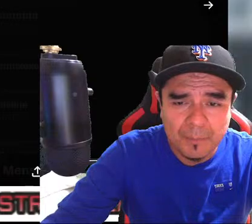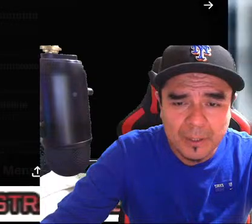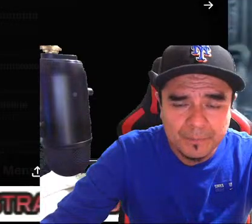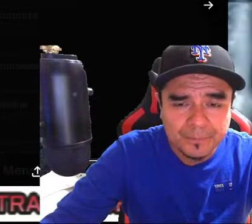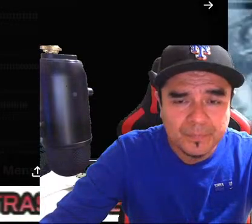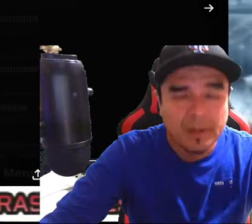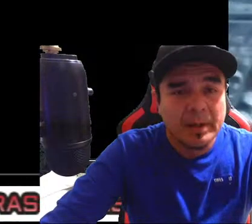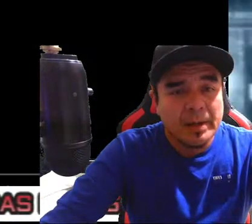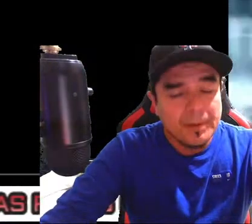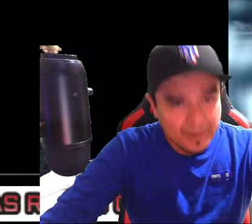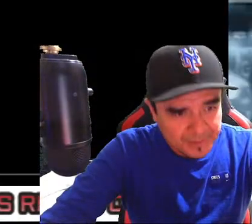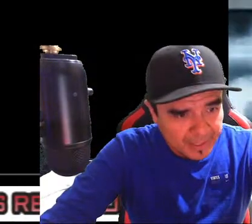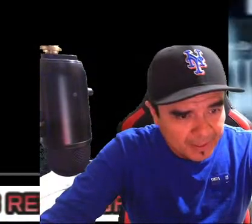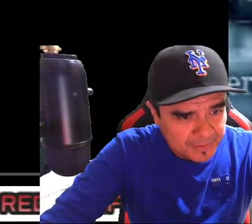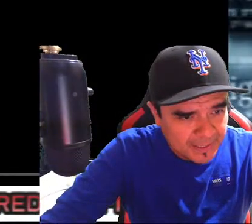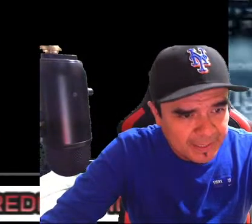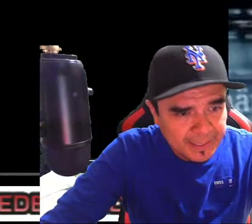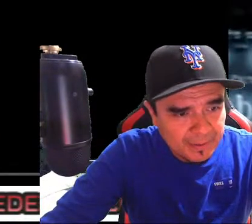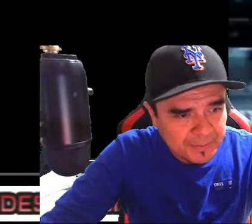déjenme lo amplio.